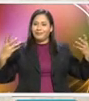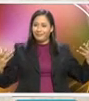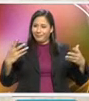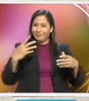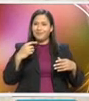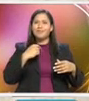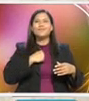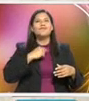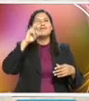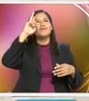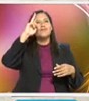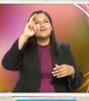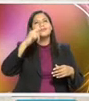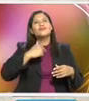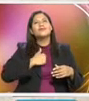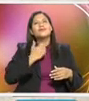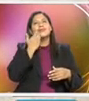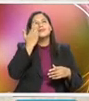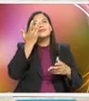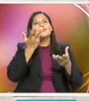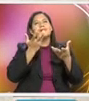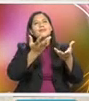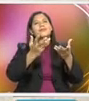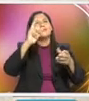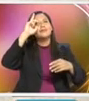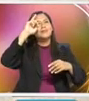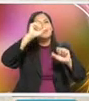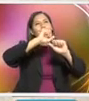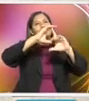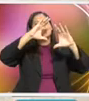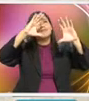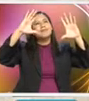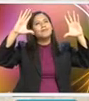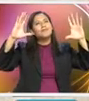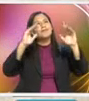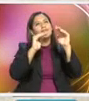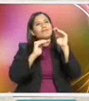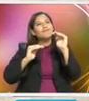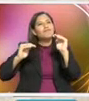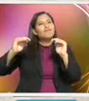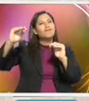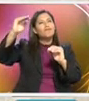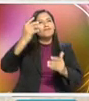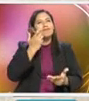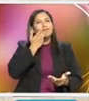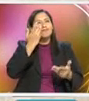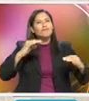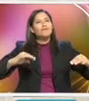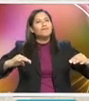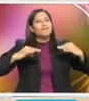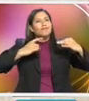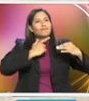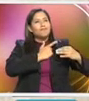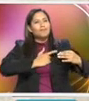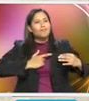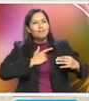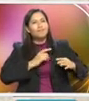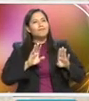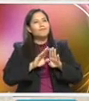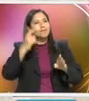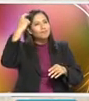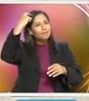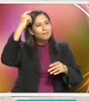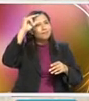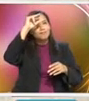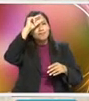de aspiraciones, nos habla mucho de la intuición, del ser superior, de toda la parte que es la creativa, lo que es